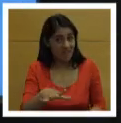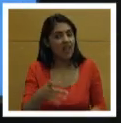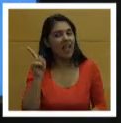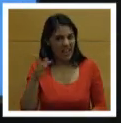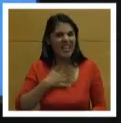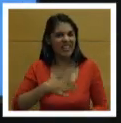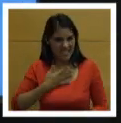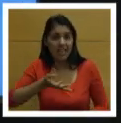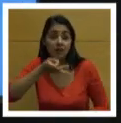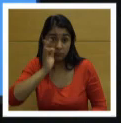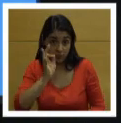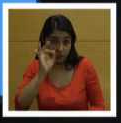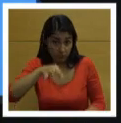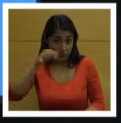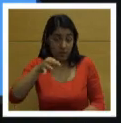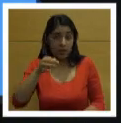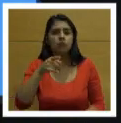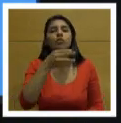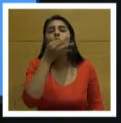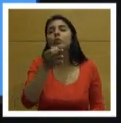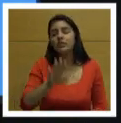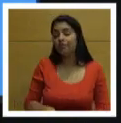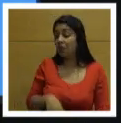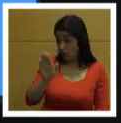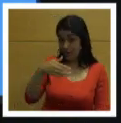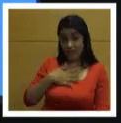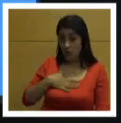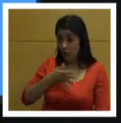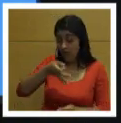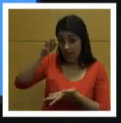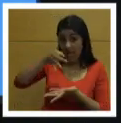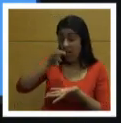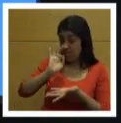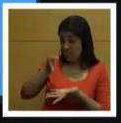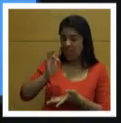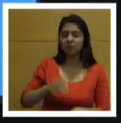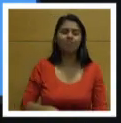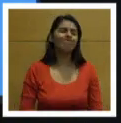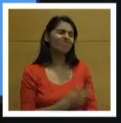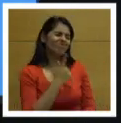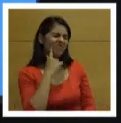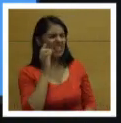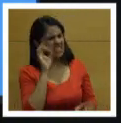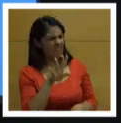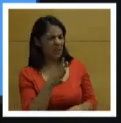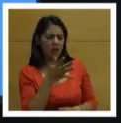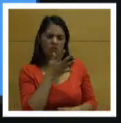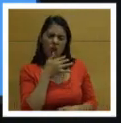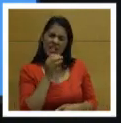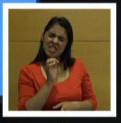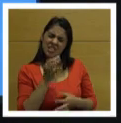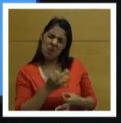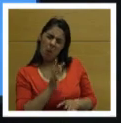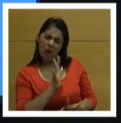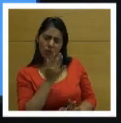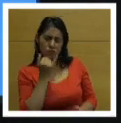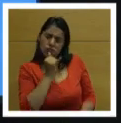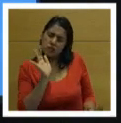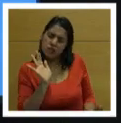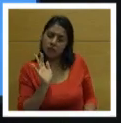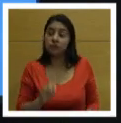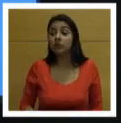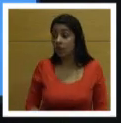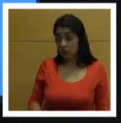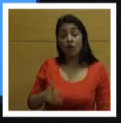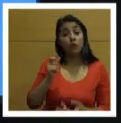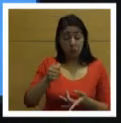una taza de té. Y si tú dices, hey, ¿te gustaría una taza de té? Y te dicen, ¿sabes que no estoy muy segura? Entonces tú le